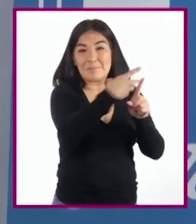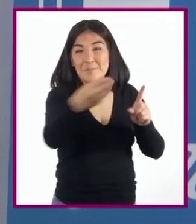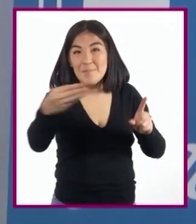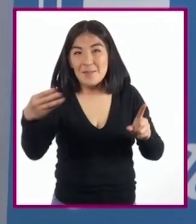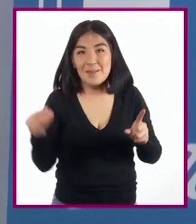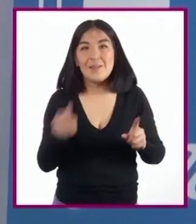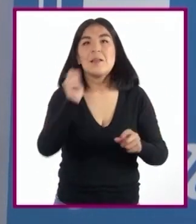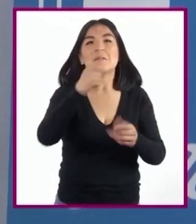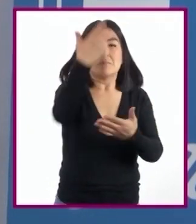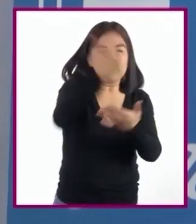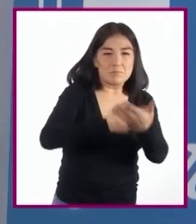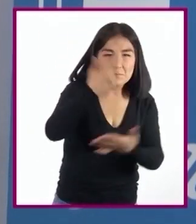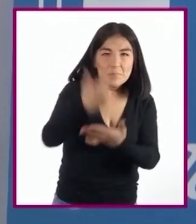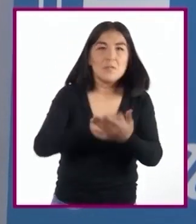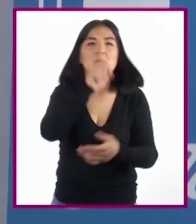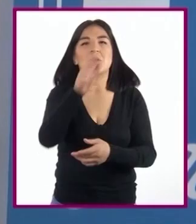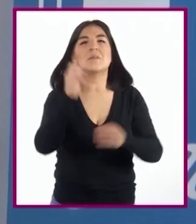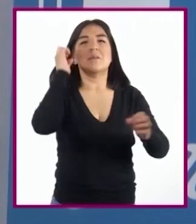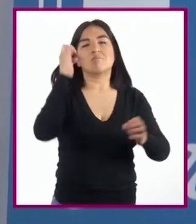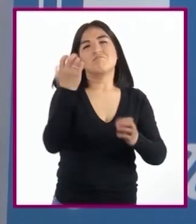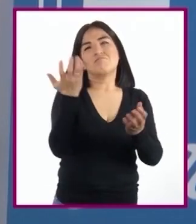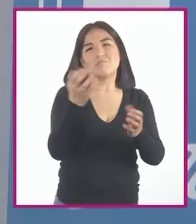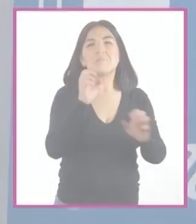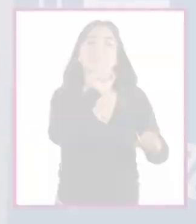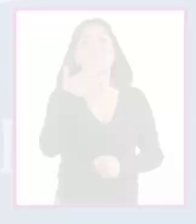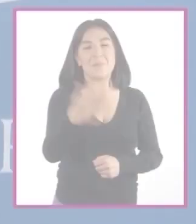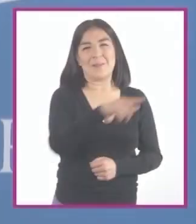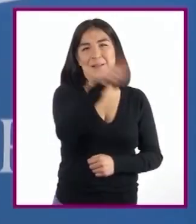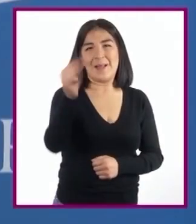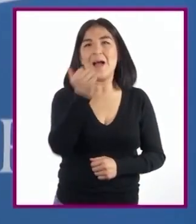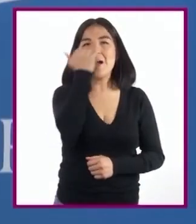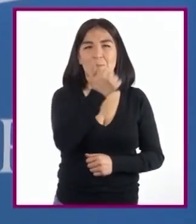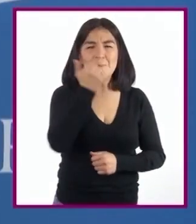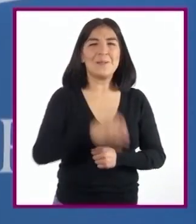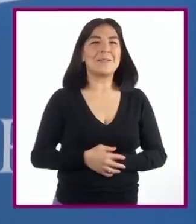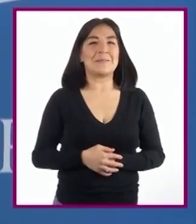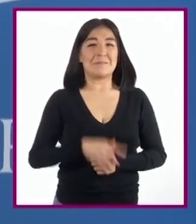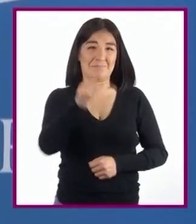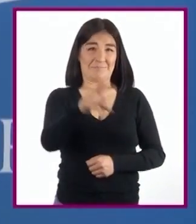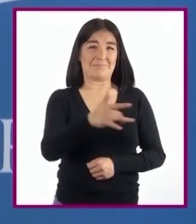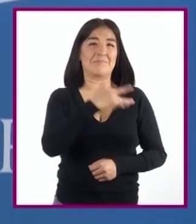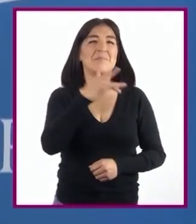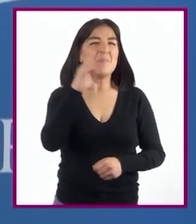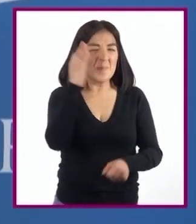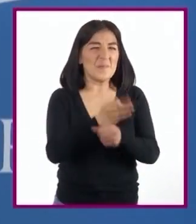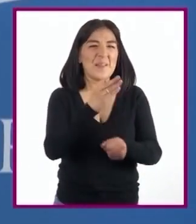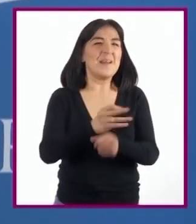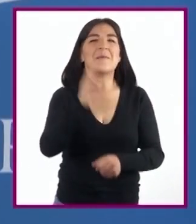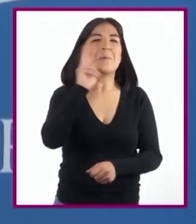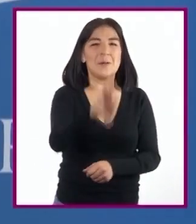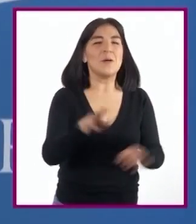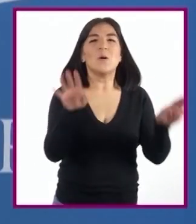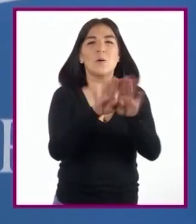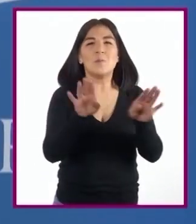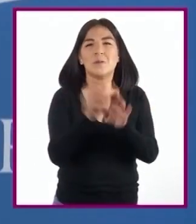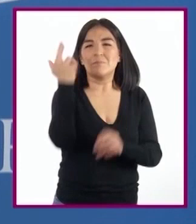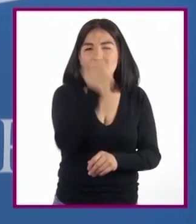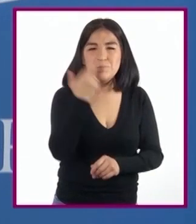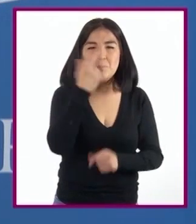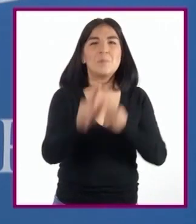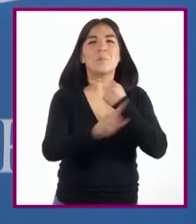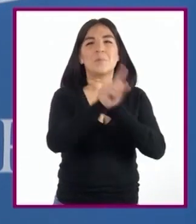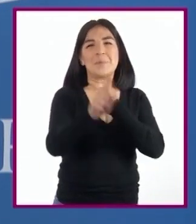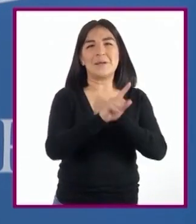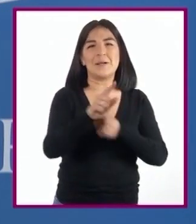epidemias, las encuestas, entre otras. ¿Qué les parece si analizamos algunas situaciones